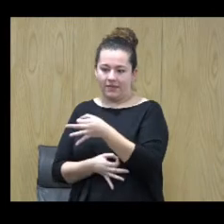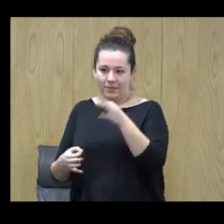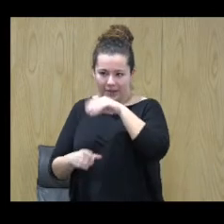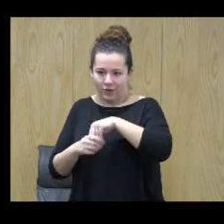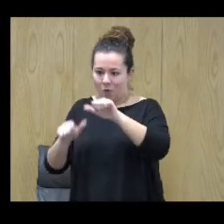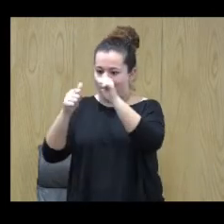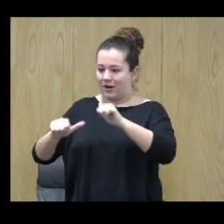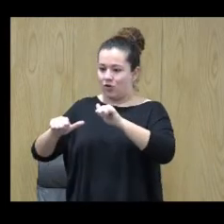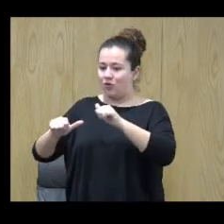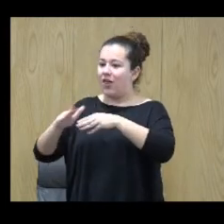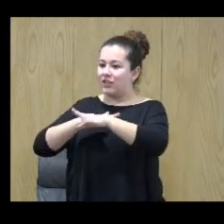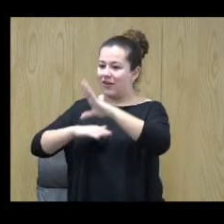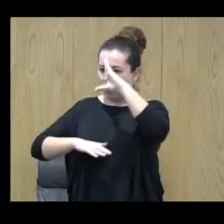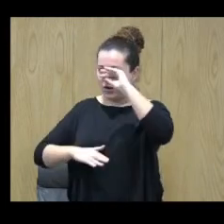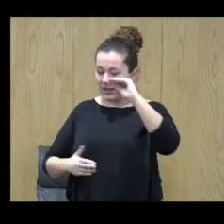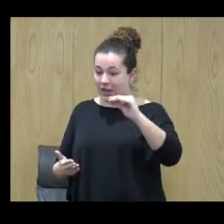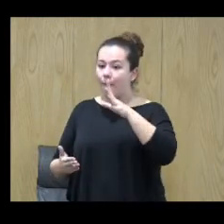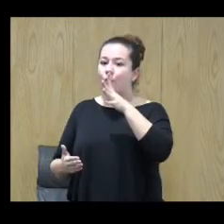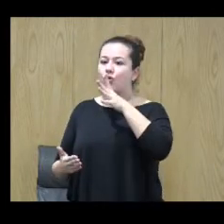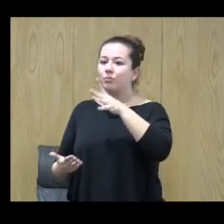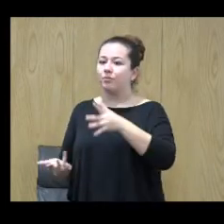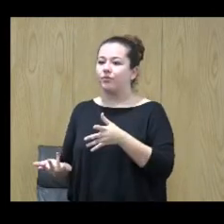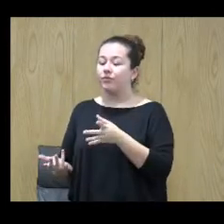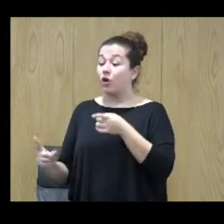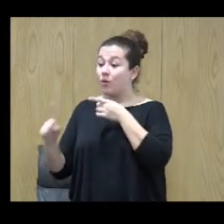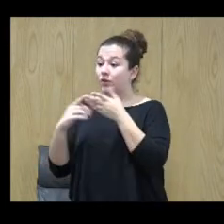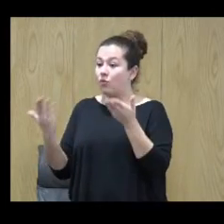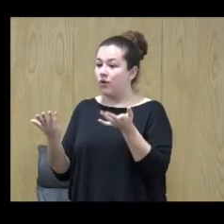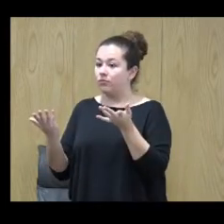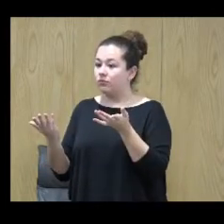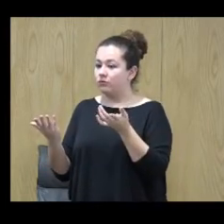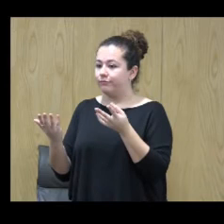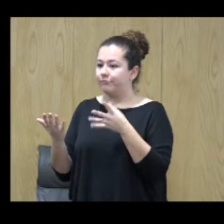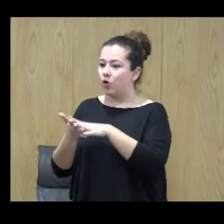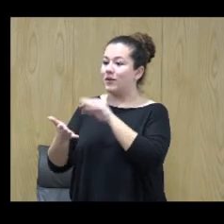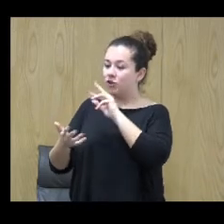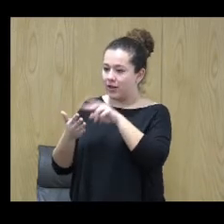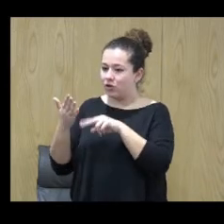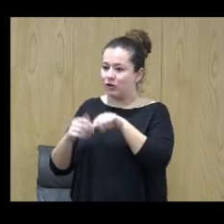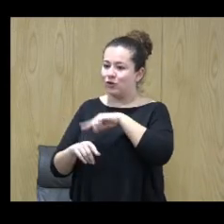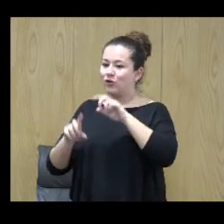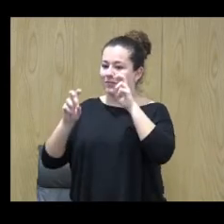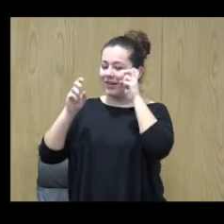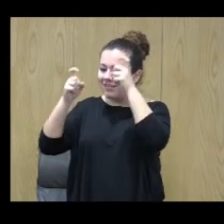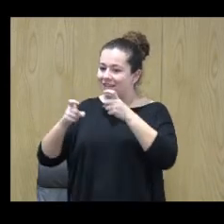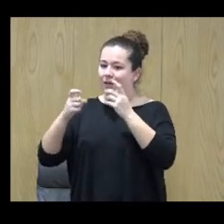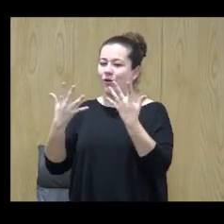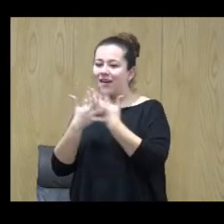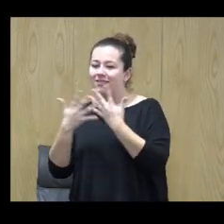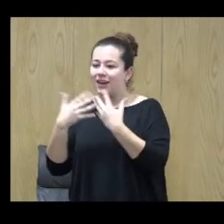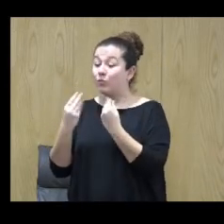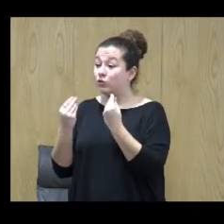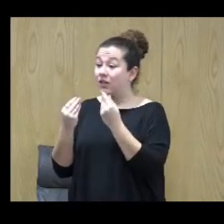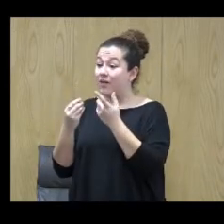de la accesibilidad cognitiva, porque tiene como objetivo esa cultura lectora y tratamos de integrar mucha información